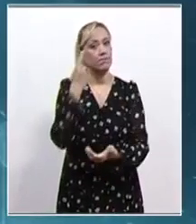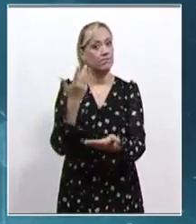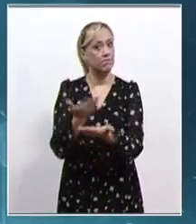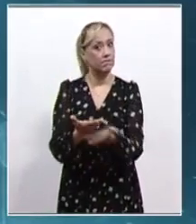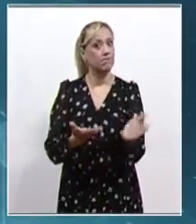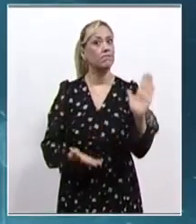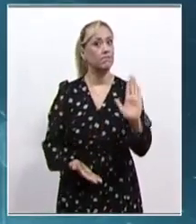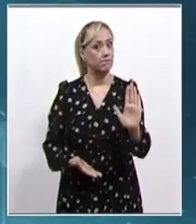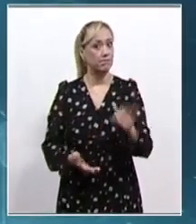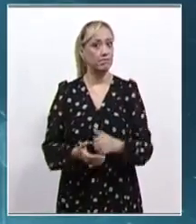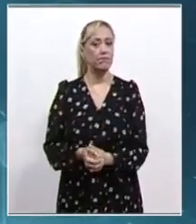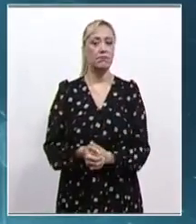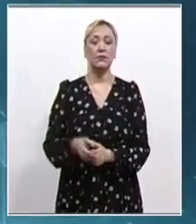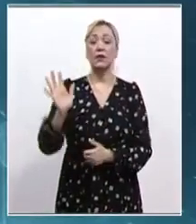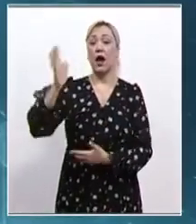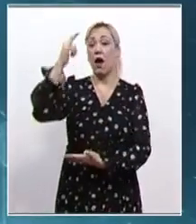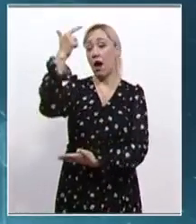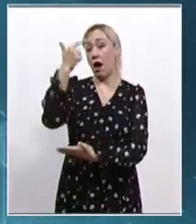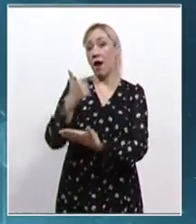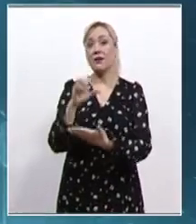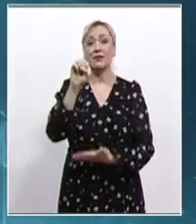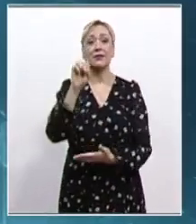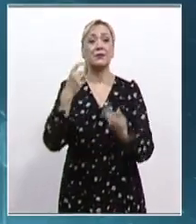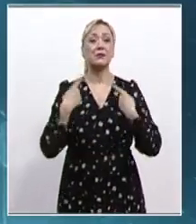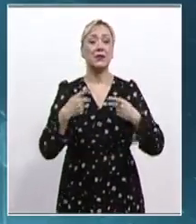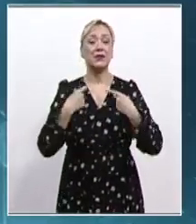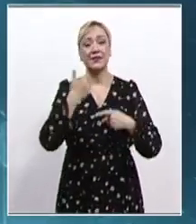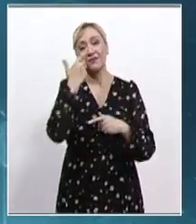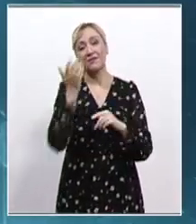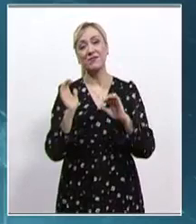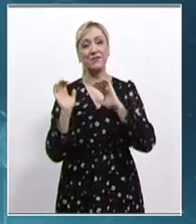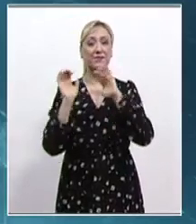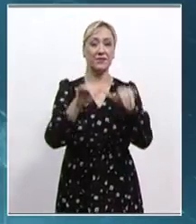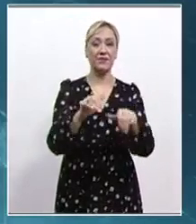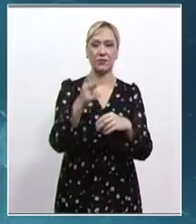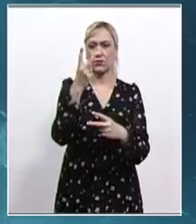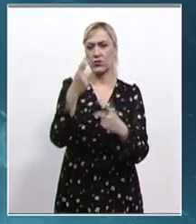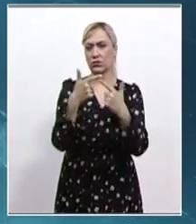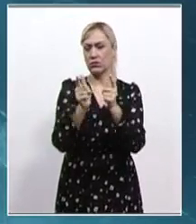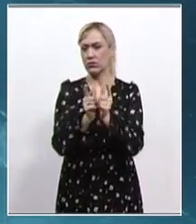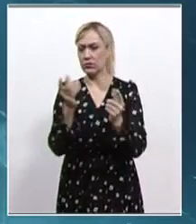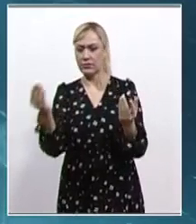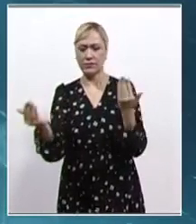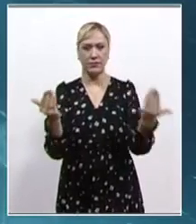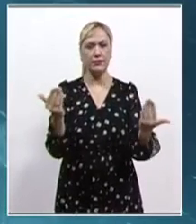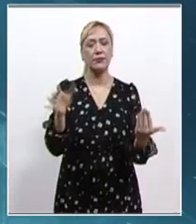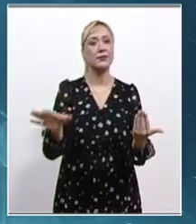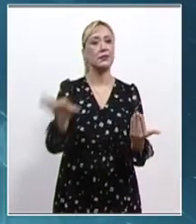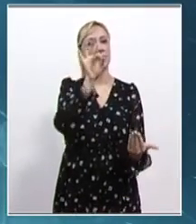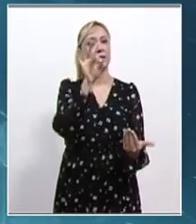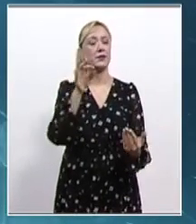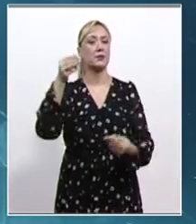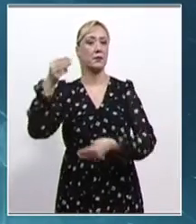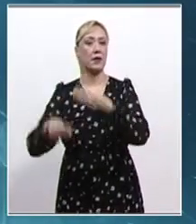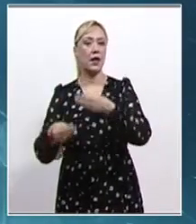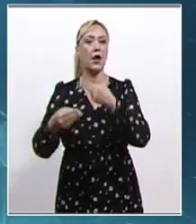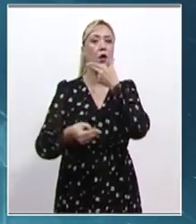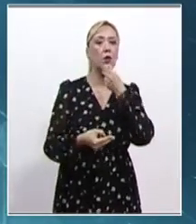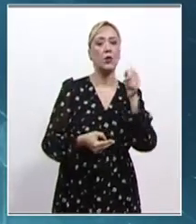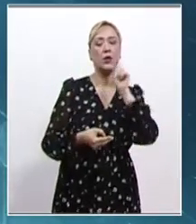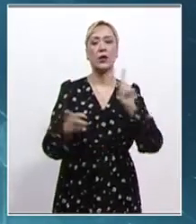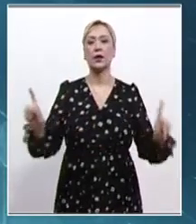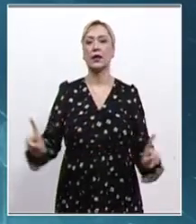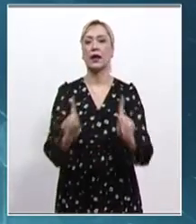La Corte publicó la lista de 60 aspirantes a integrar 2 ternas para designar a una magistrada y un magistrado de la